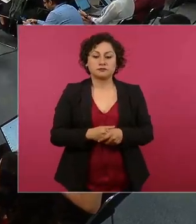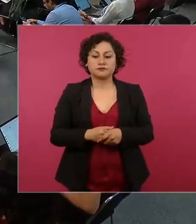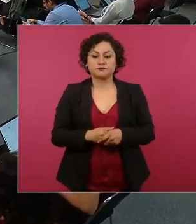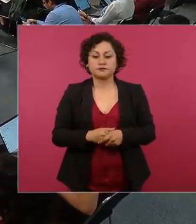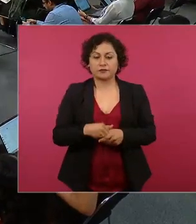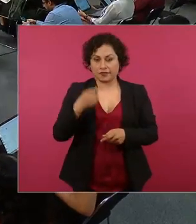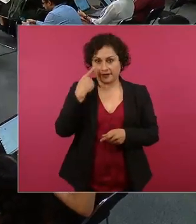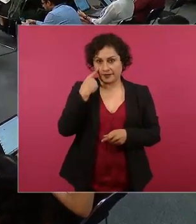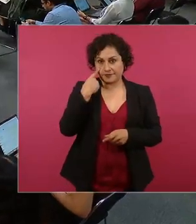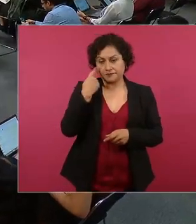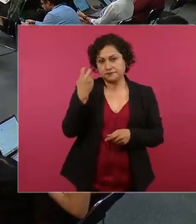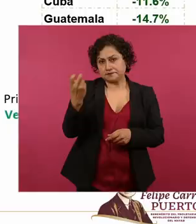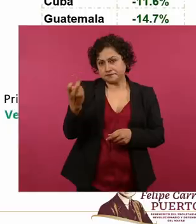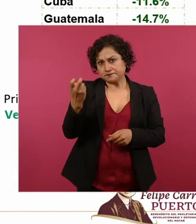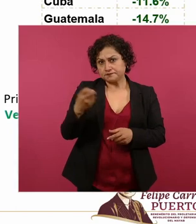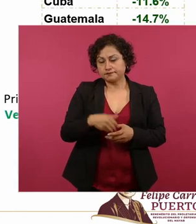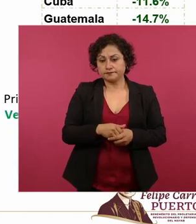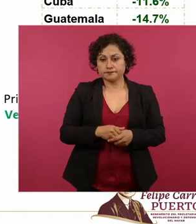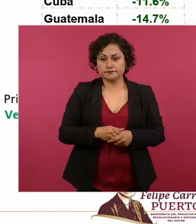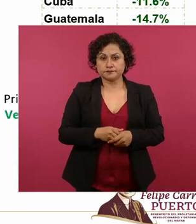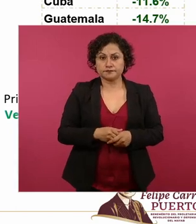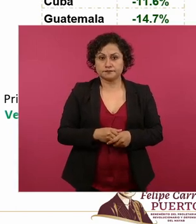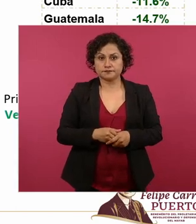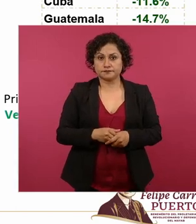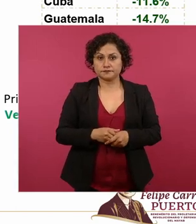así estamos.